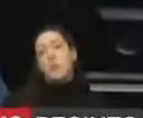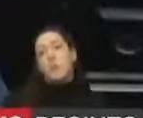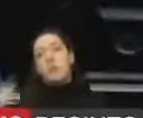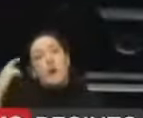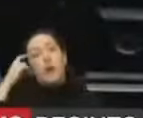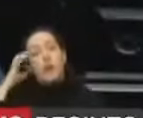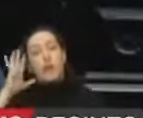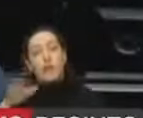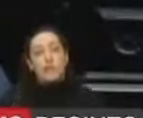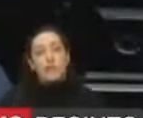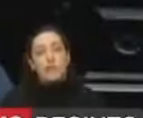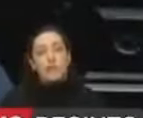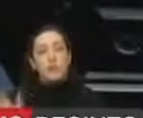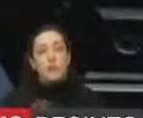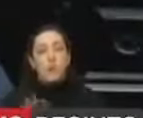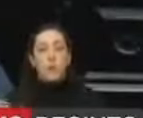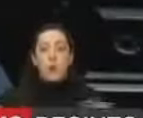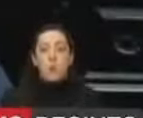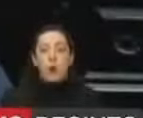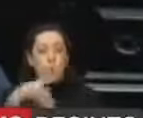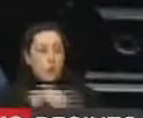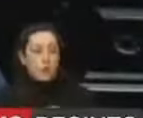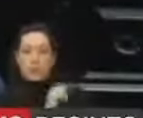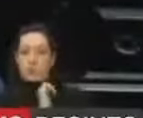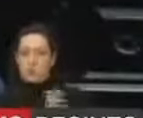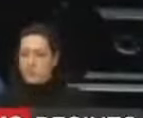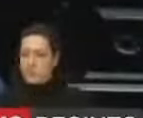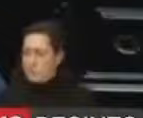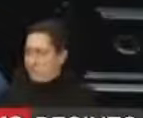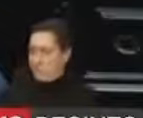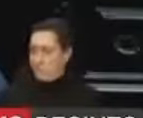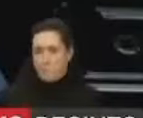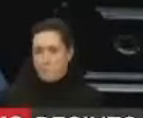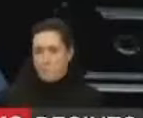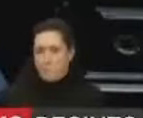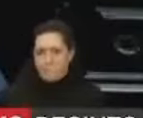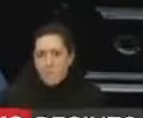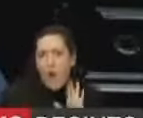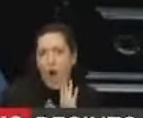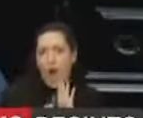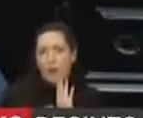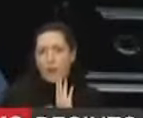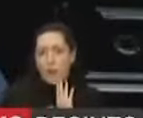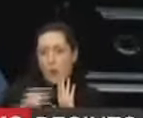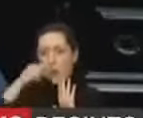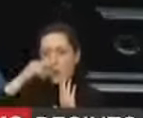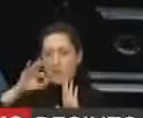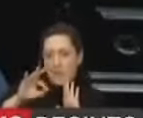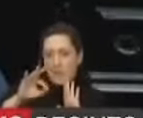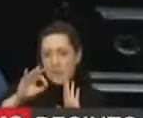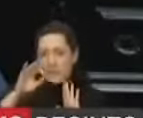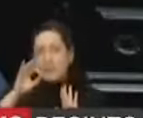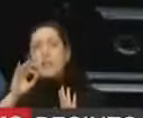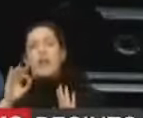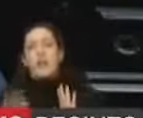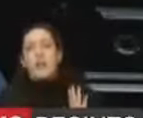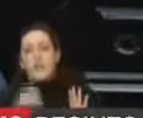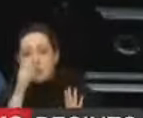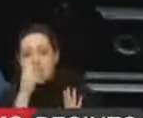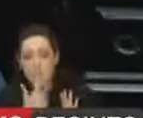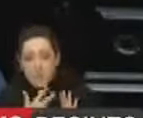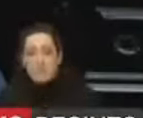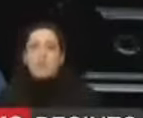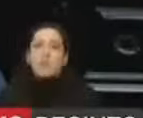agrupaciones de jubilados. Nosotros estamos todos los miércoles, así que este acto es nuestro, es de